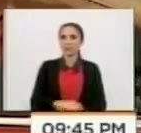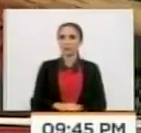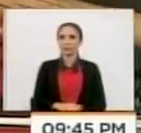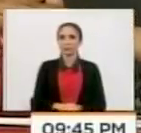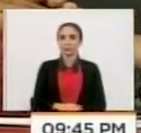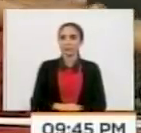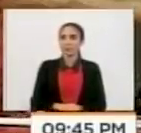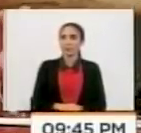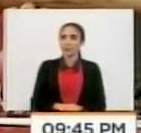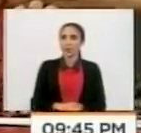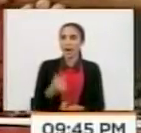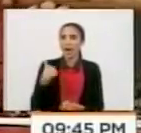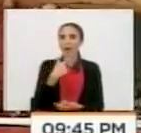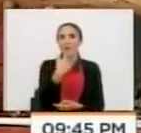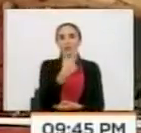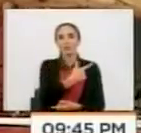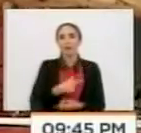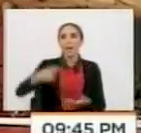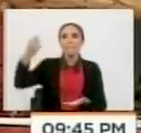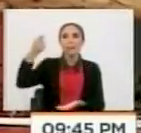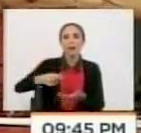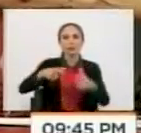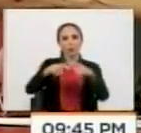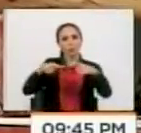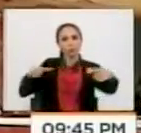¿ves? El mazo.